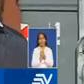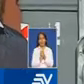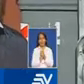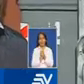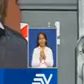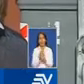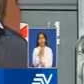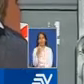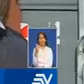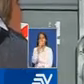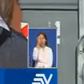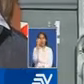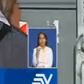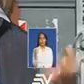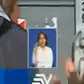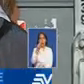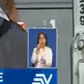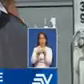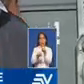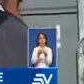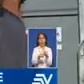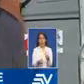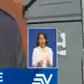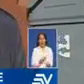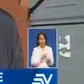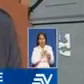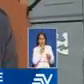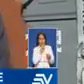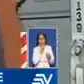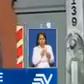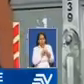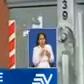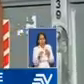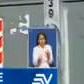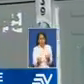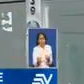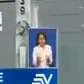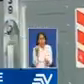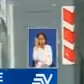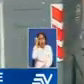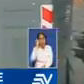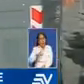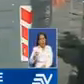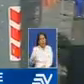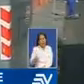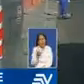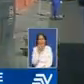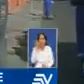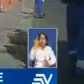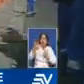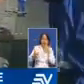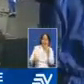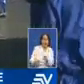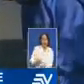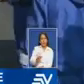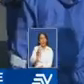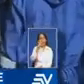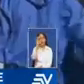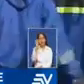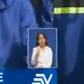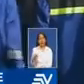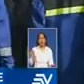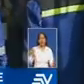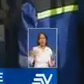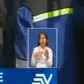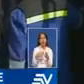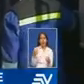El 100% corresponde a quemas de contenedores y un 20%, un 10% a